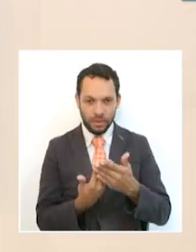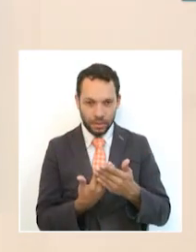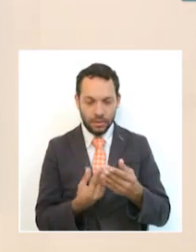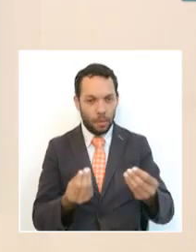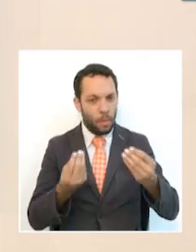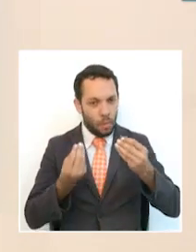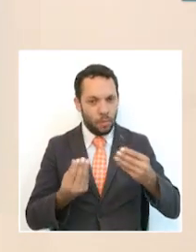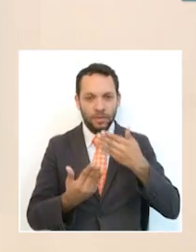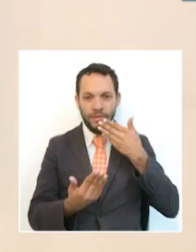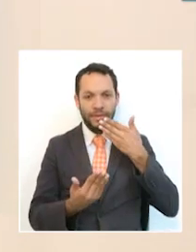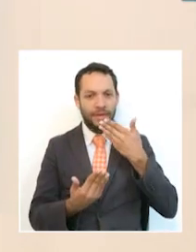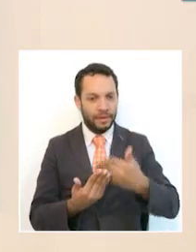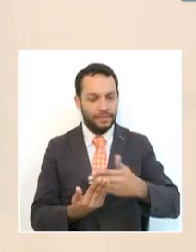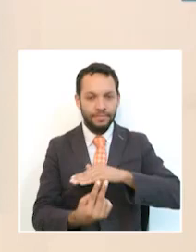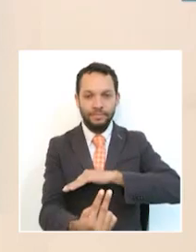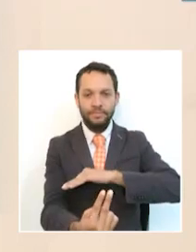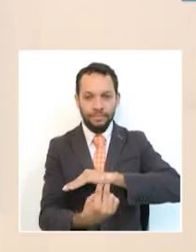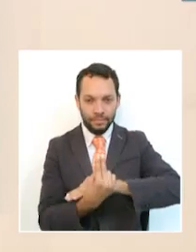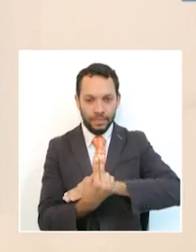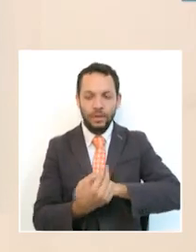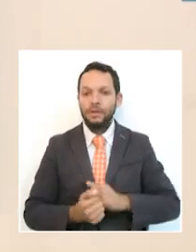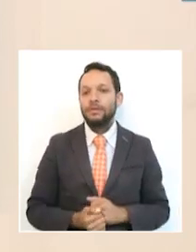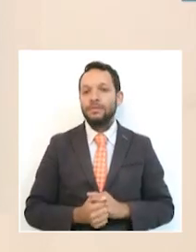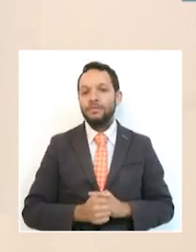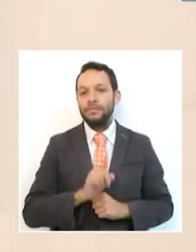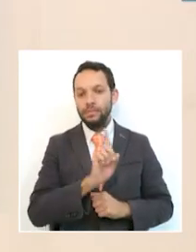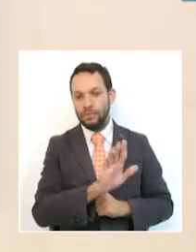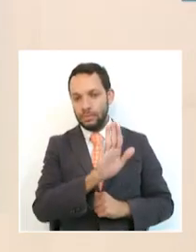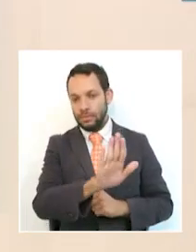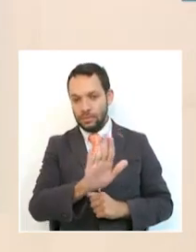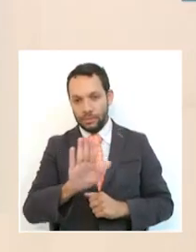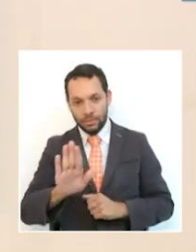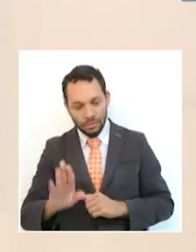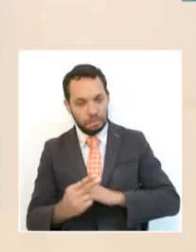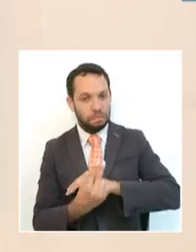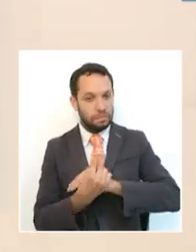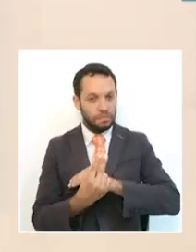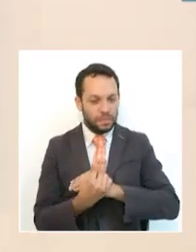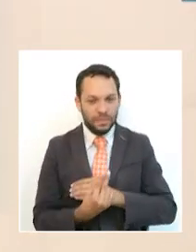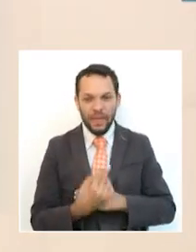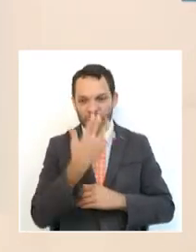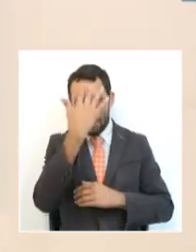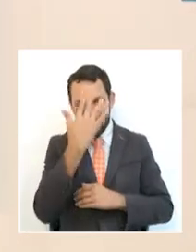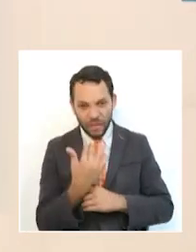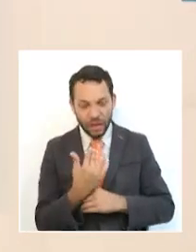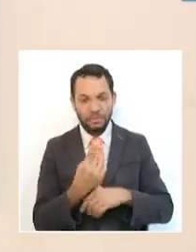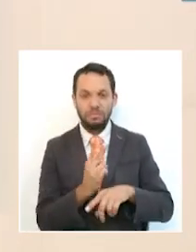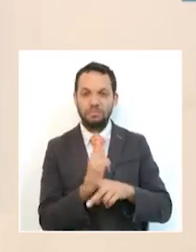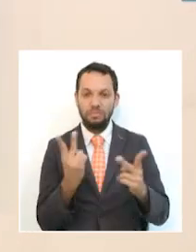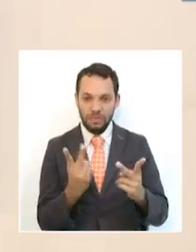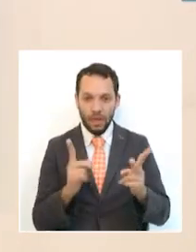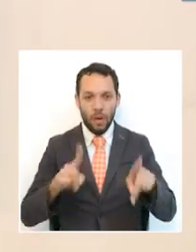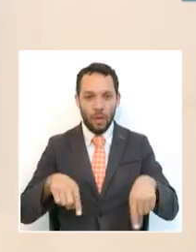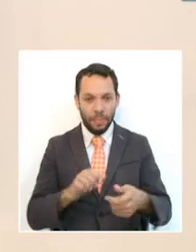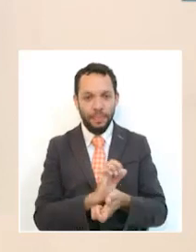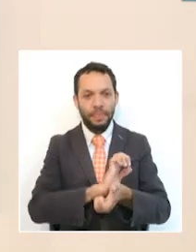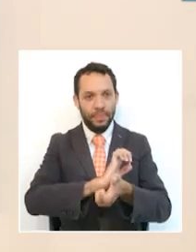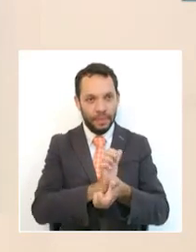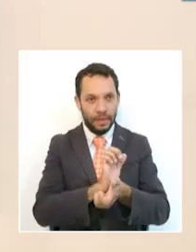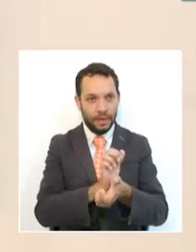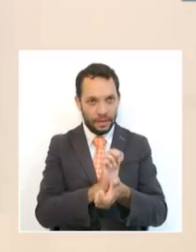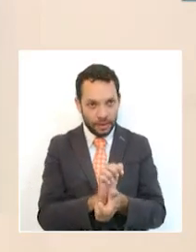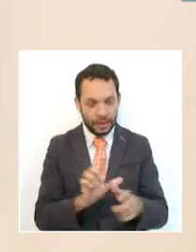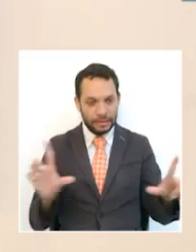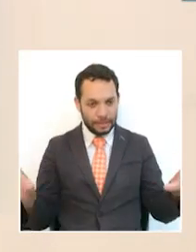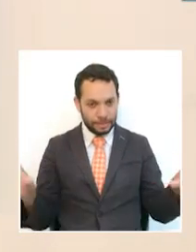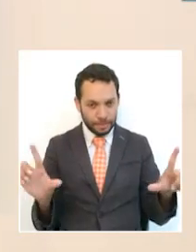nosotros en sintonía a todas las personas que nos ven tanto por las plataformas digitales como por el 'café conexión vital en fin